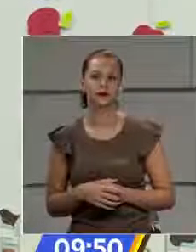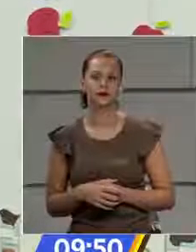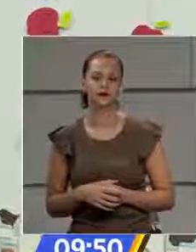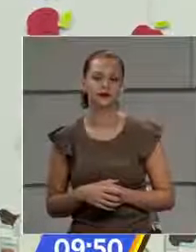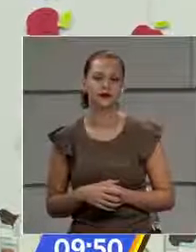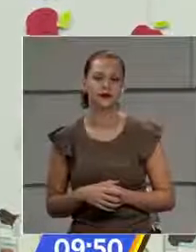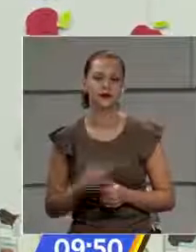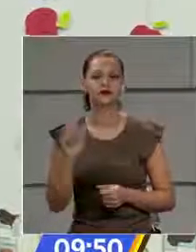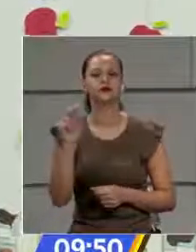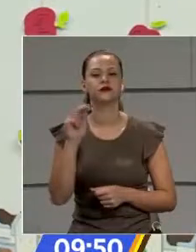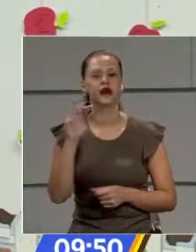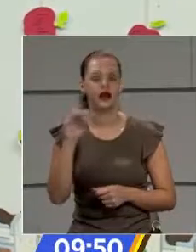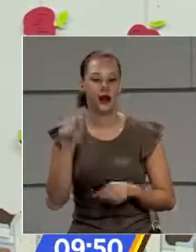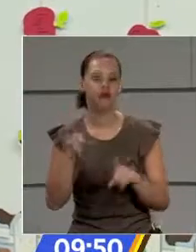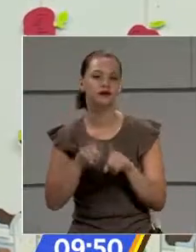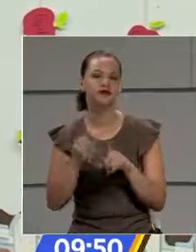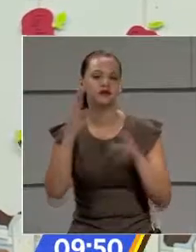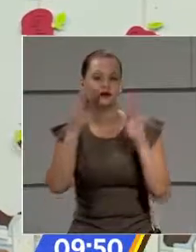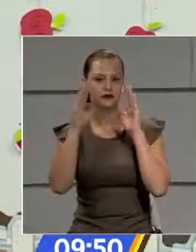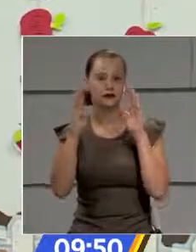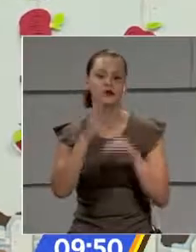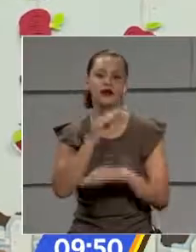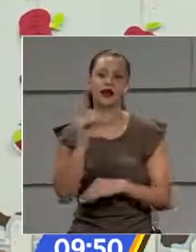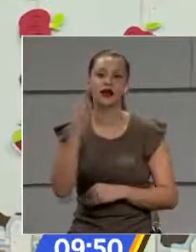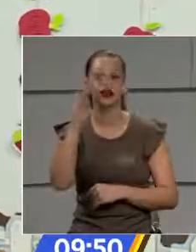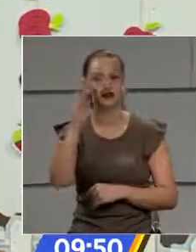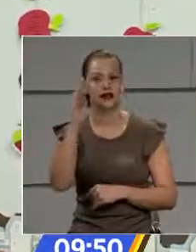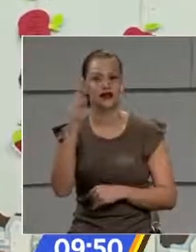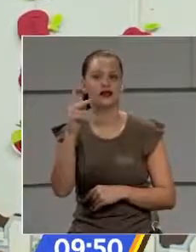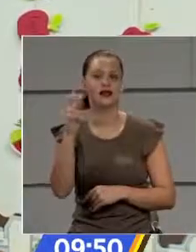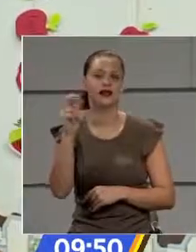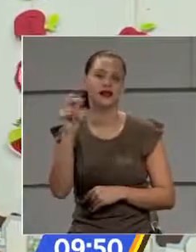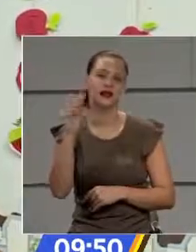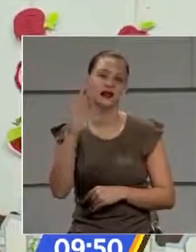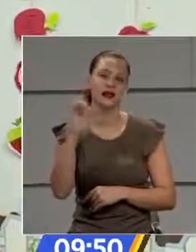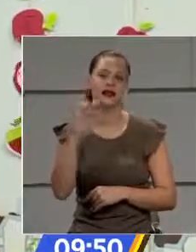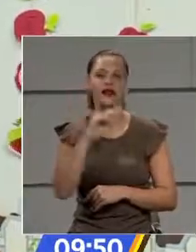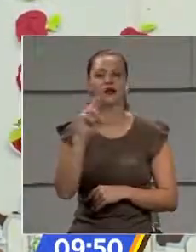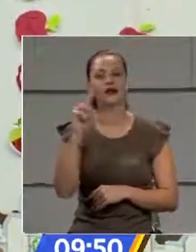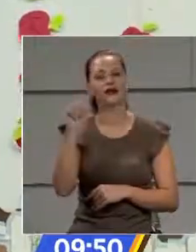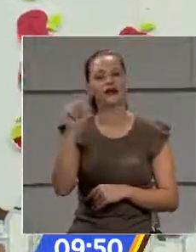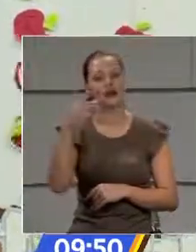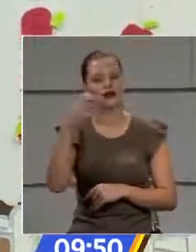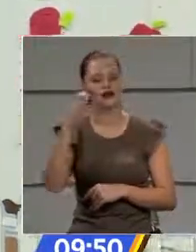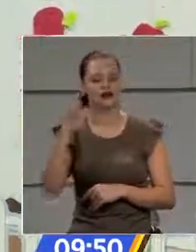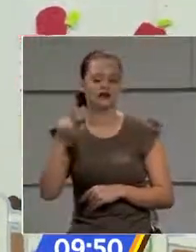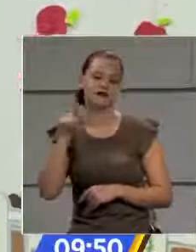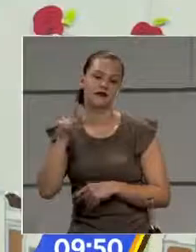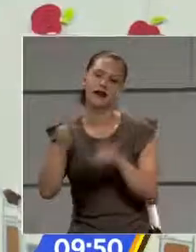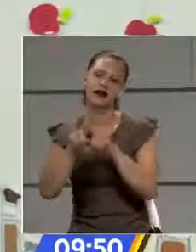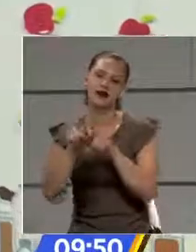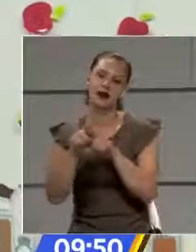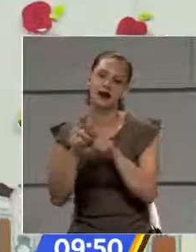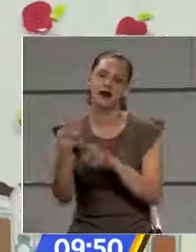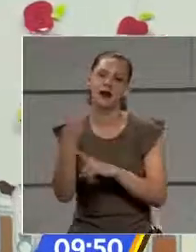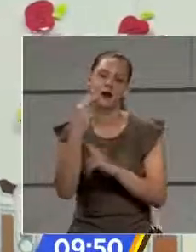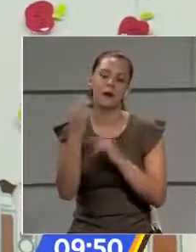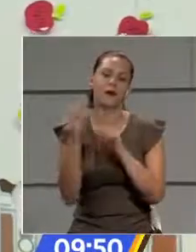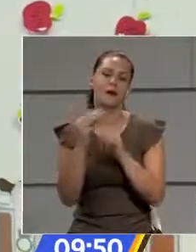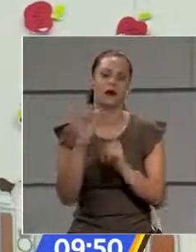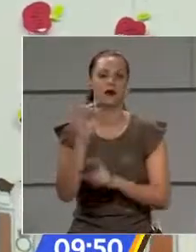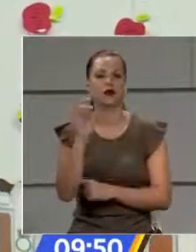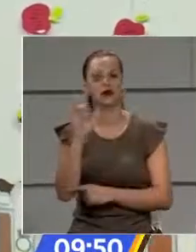A Nika también la saludamos, y saludamos a Kendry y a Rachel. A Rachel, que nos escriben también